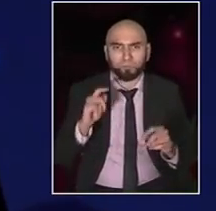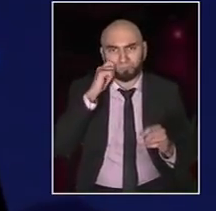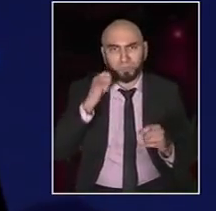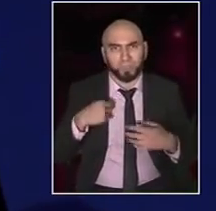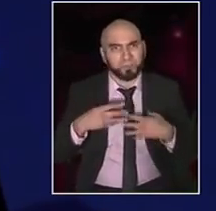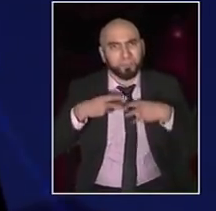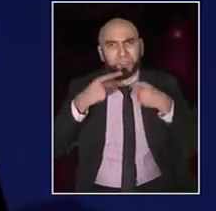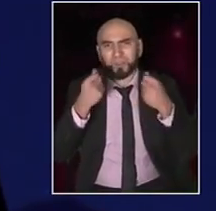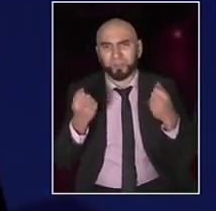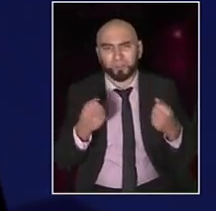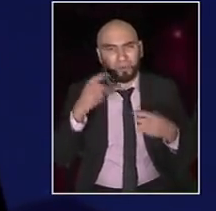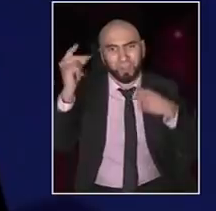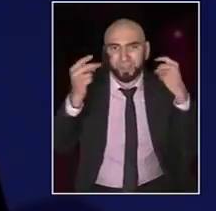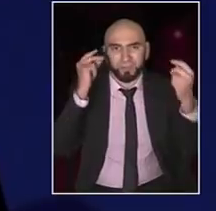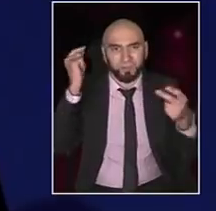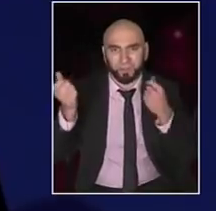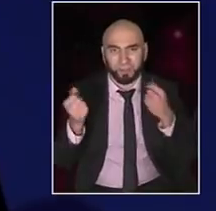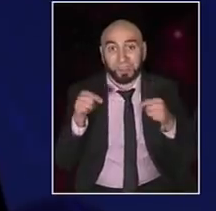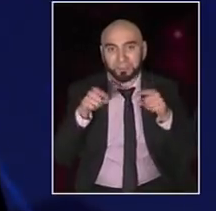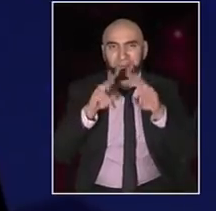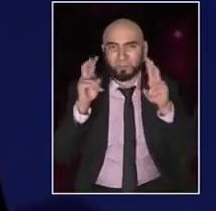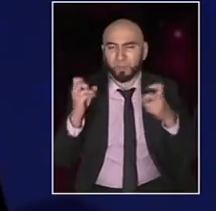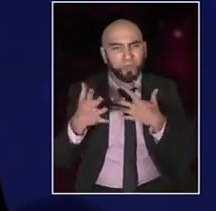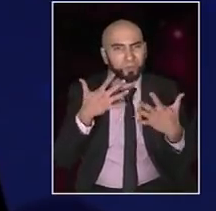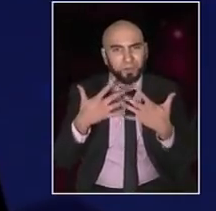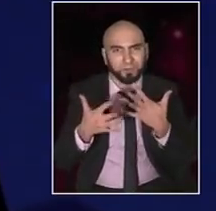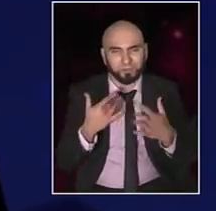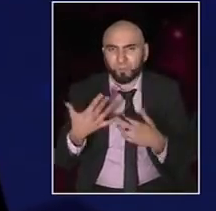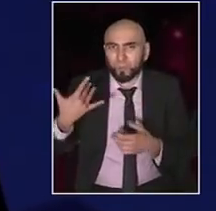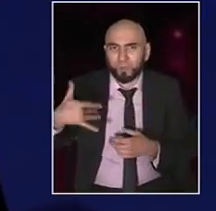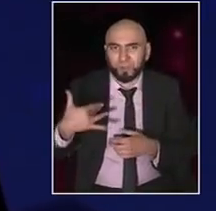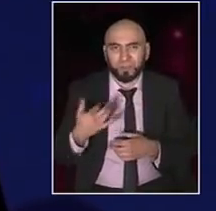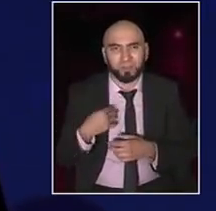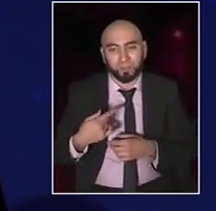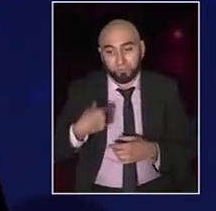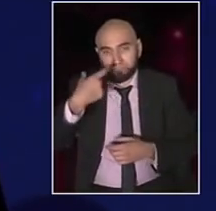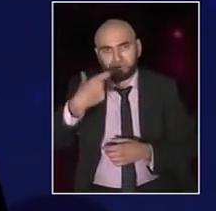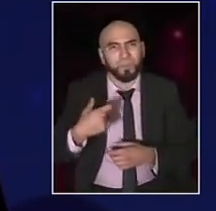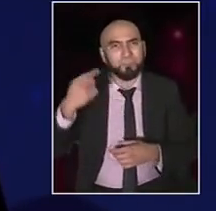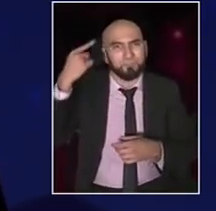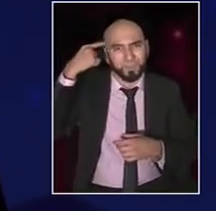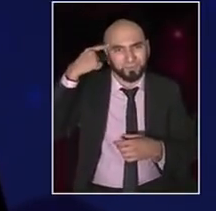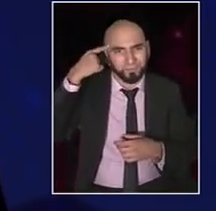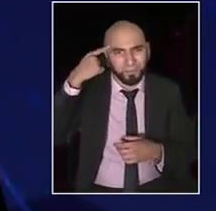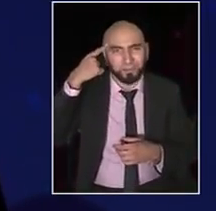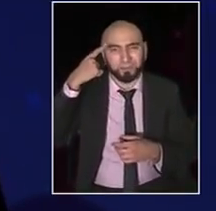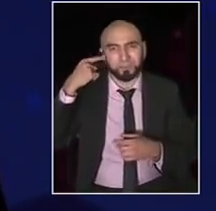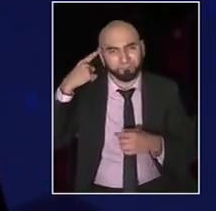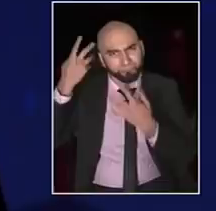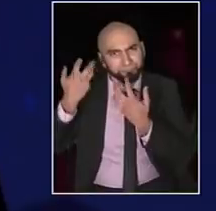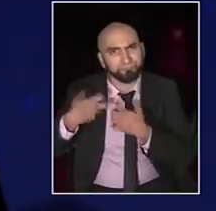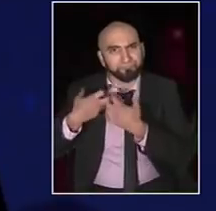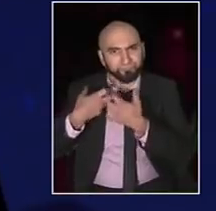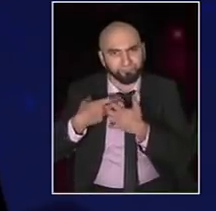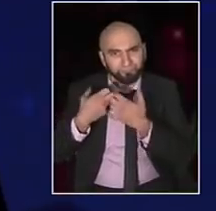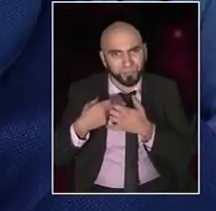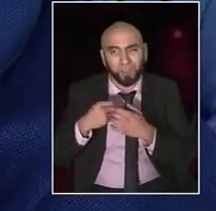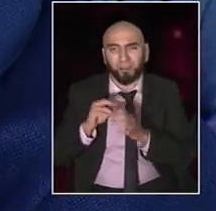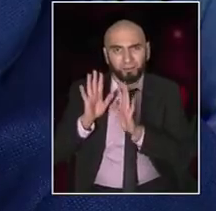creativo, que es una parte esencial de nuestra naturaleza como seres pensantes y ávidos de conocimiento y que nos